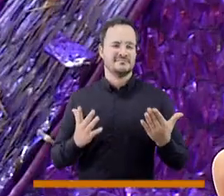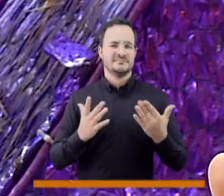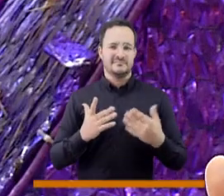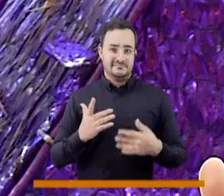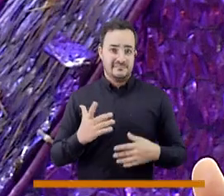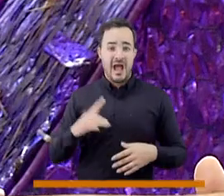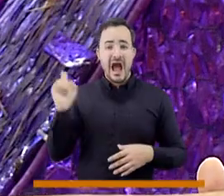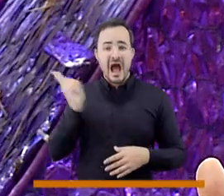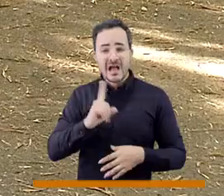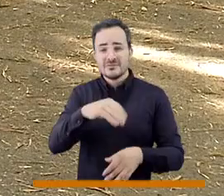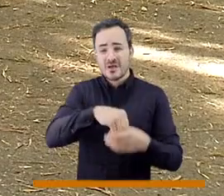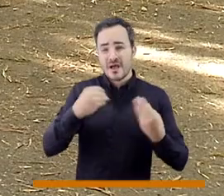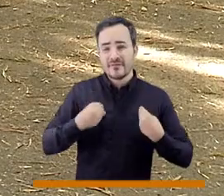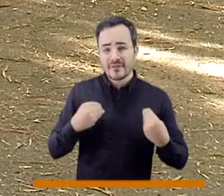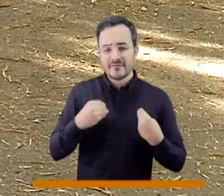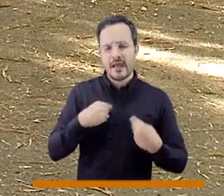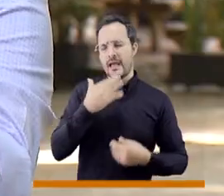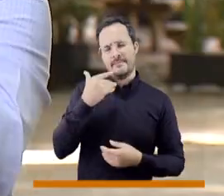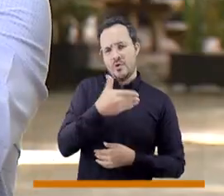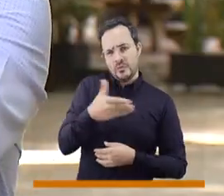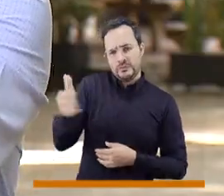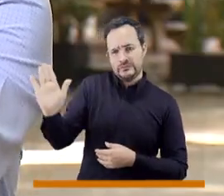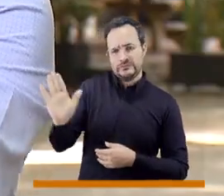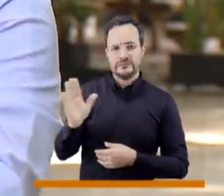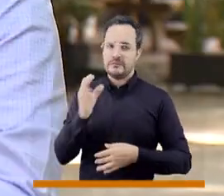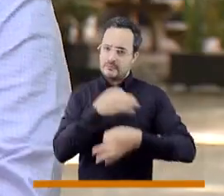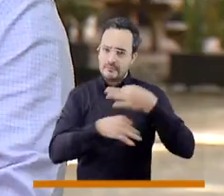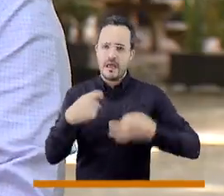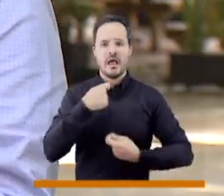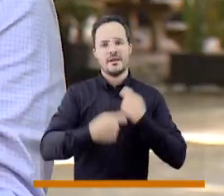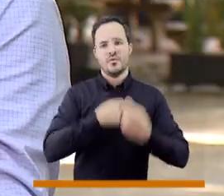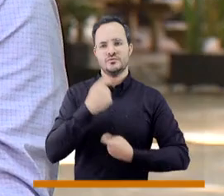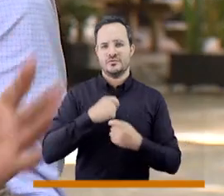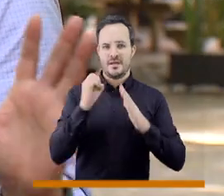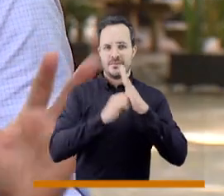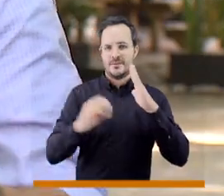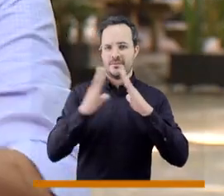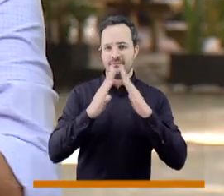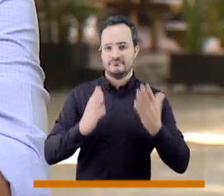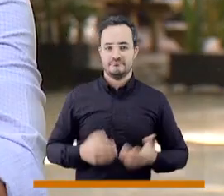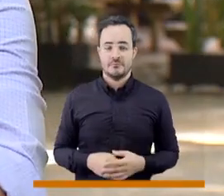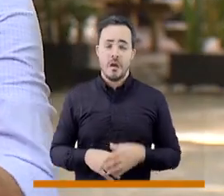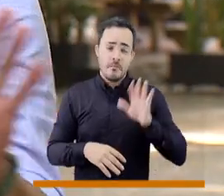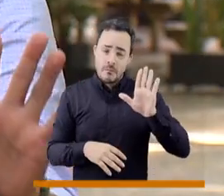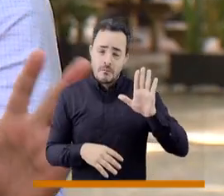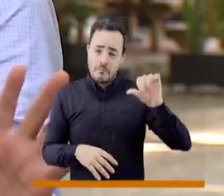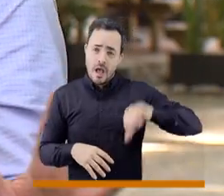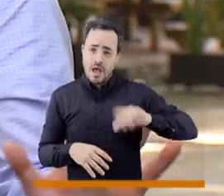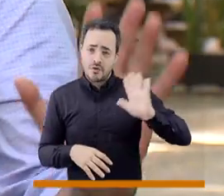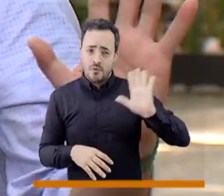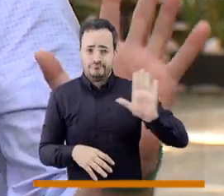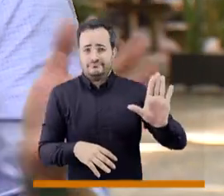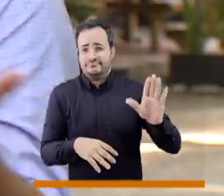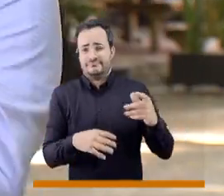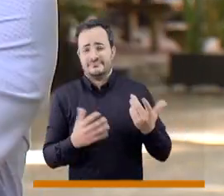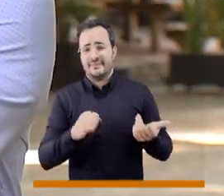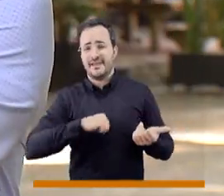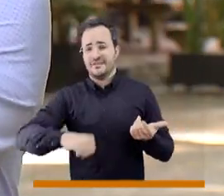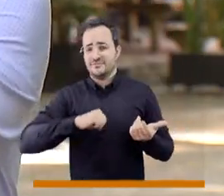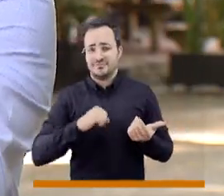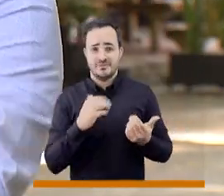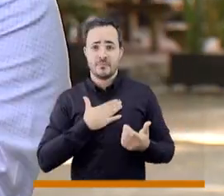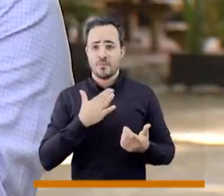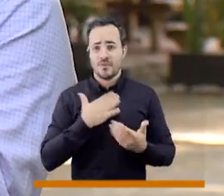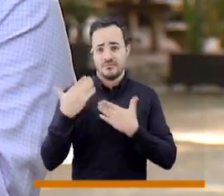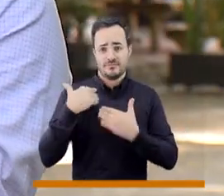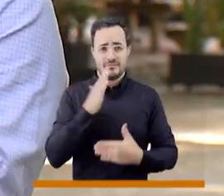sacan a sus arrendatarios de toda la vida para ponerlo en Airbnb, les va mejor económica. Y tienen todo su derecho, no lo vamos a criticar, es su